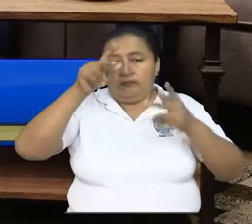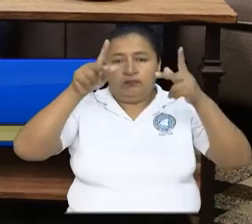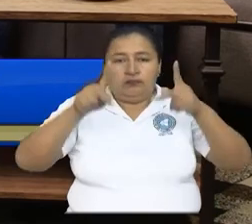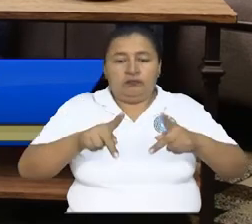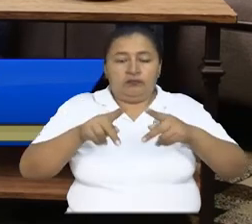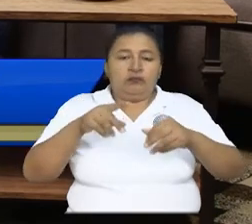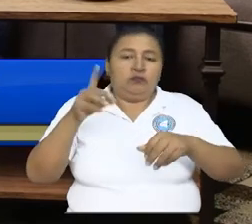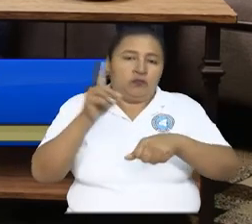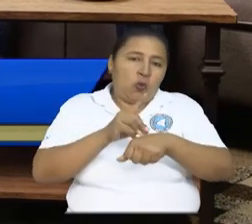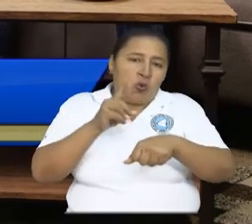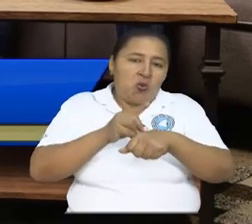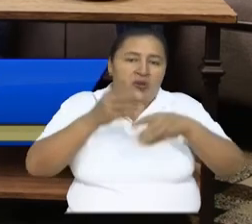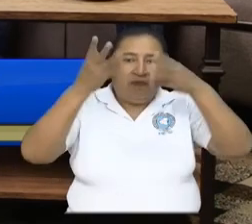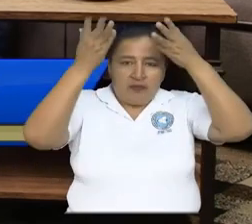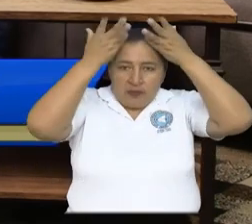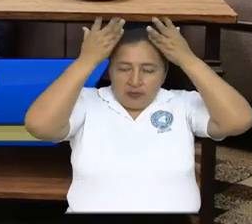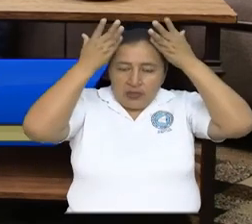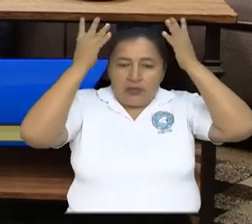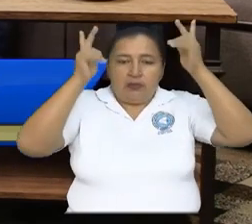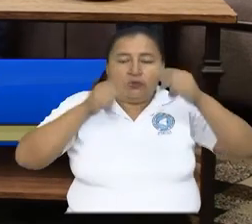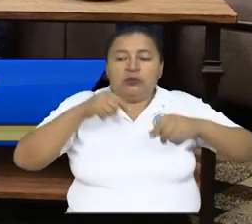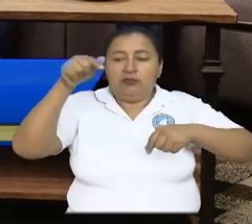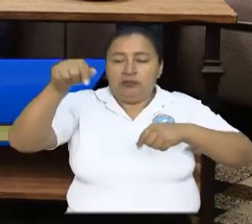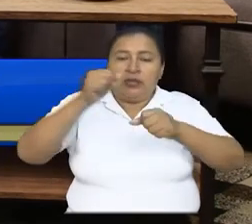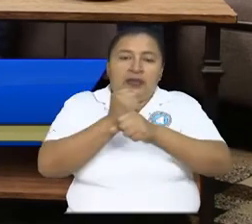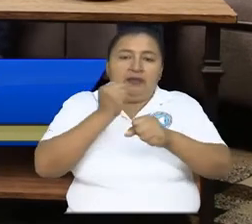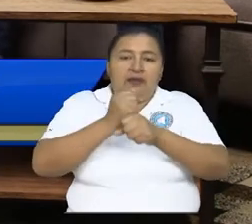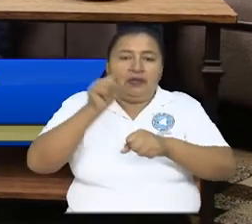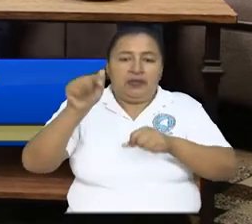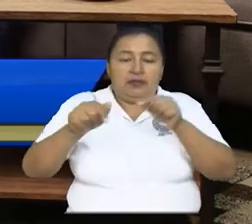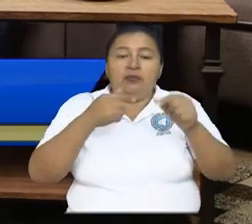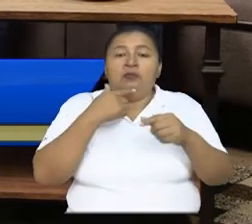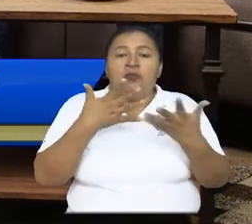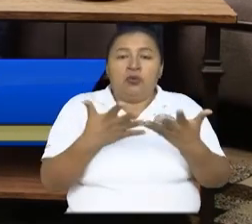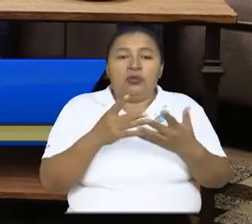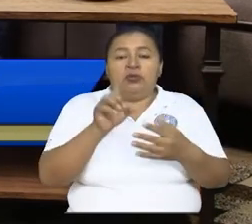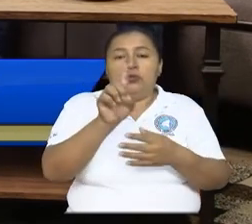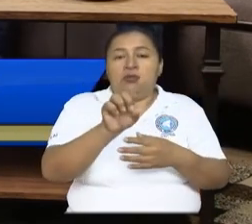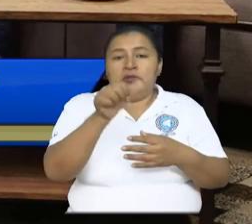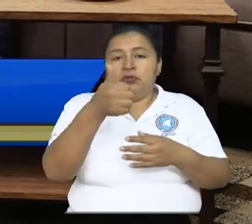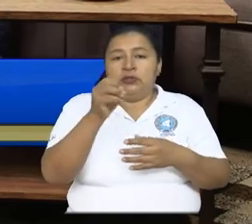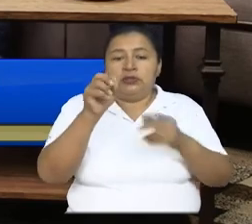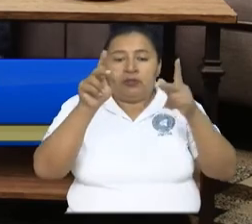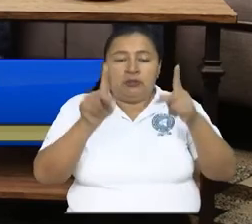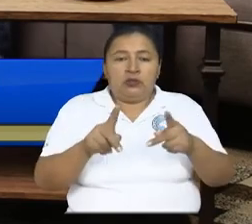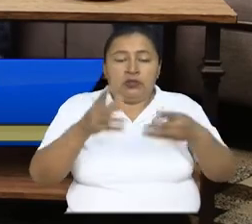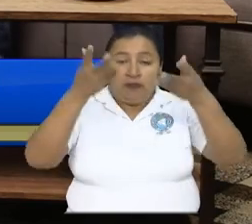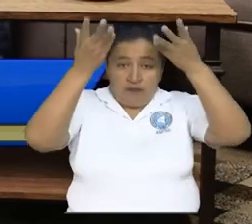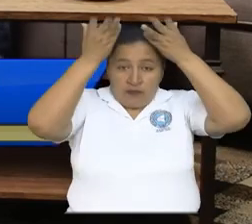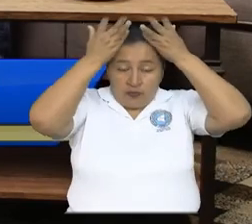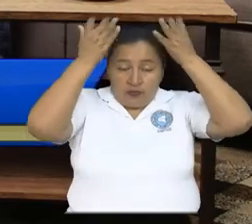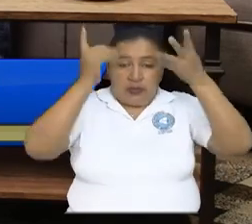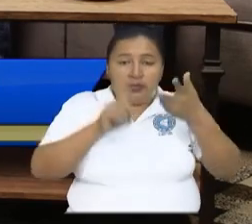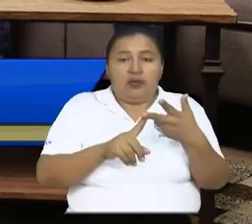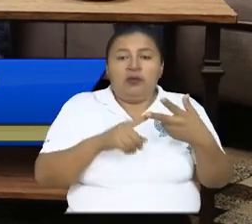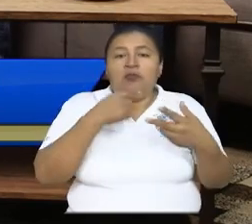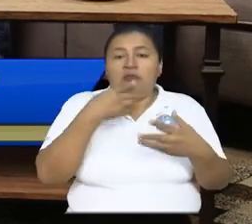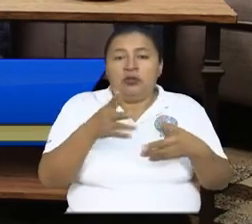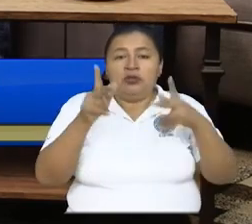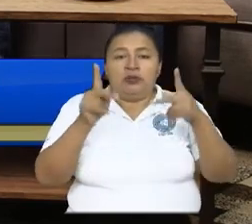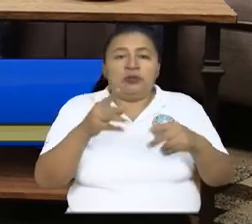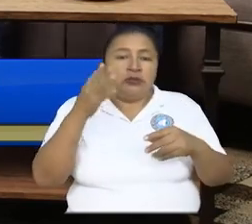médicos los hermanos que van a estar ahí por eso las 160 enfermeras por eso la salida de los